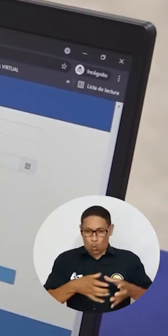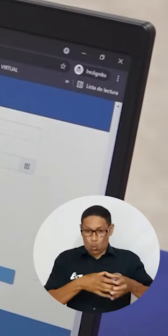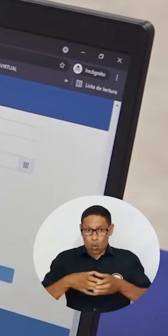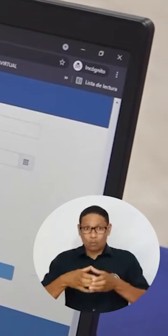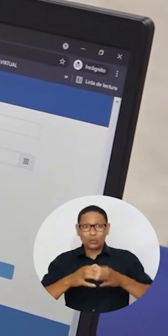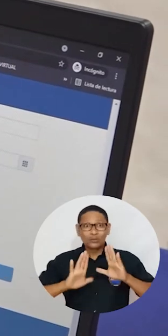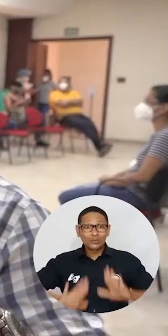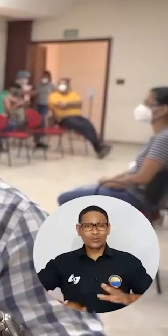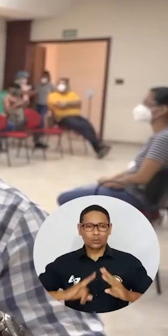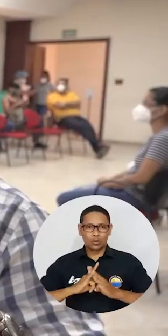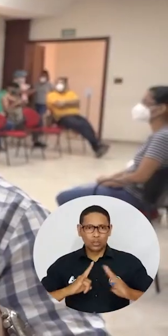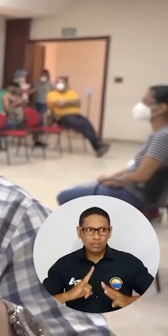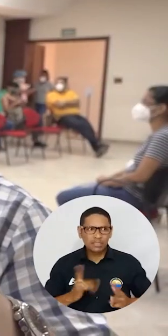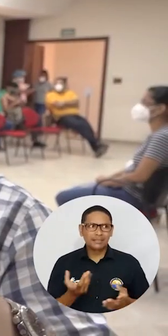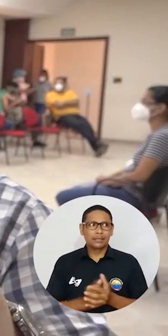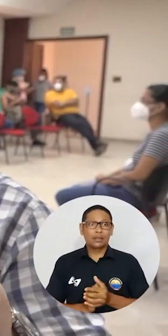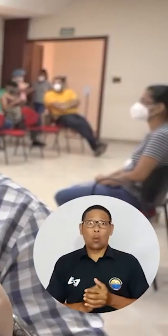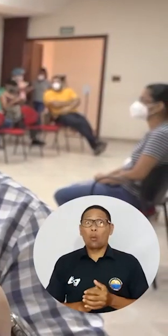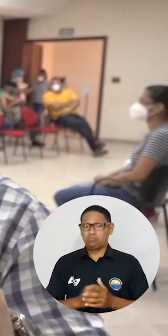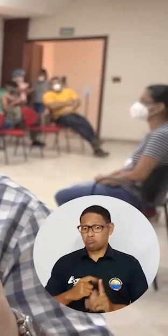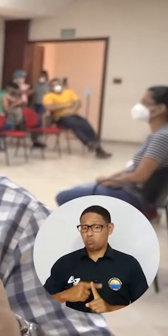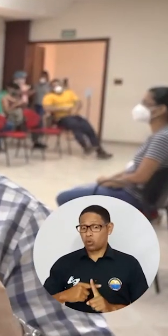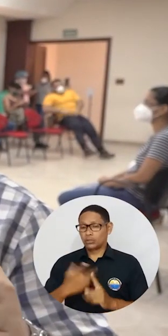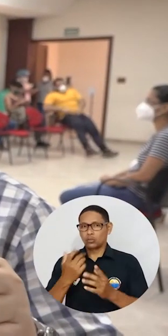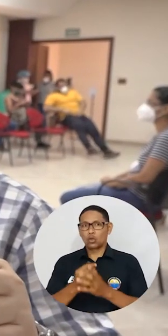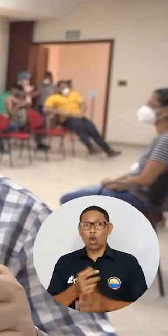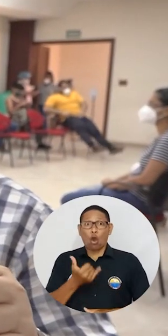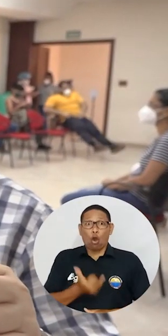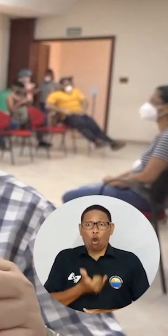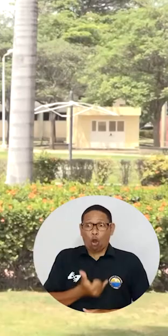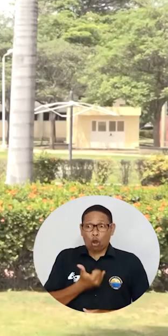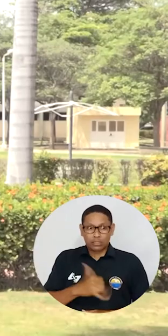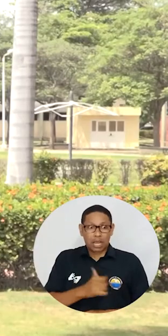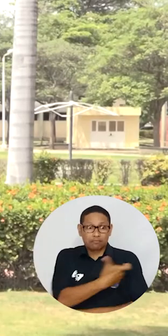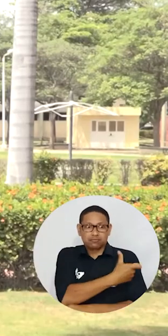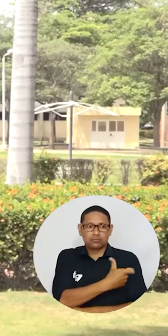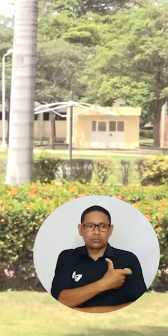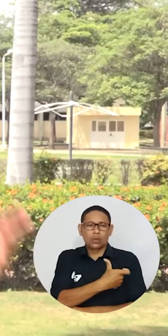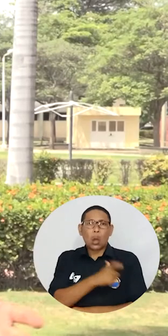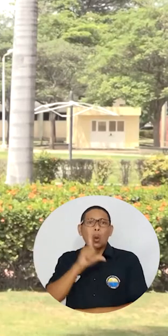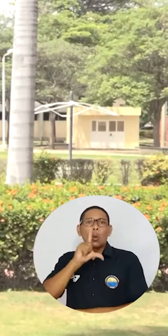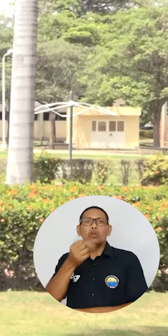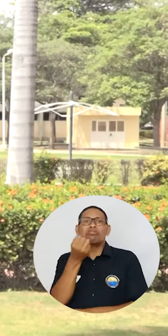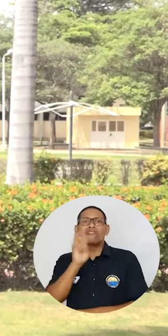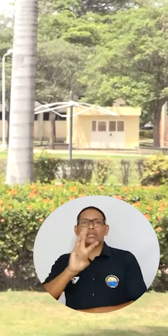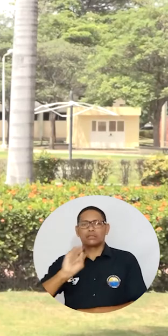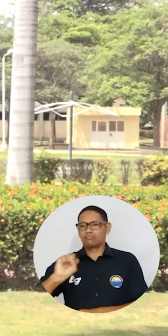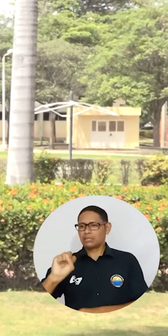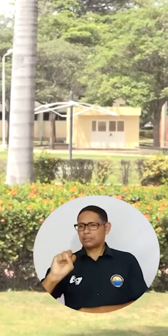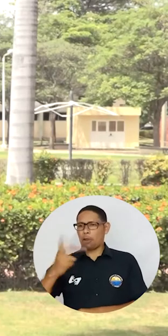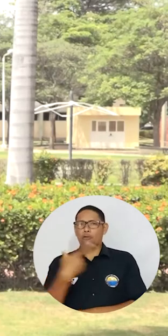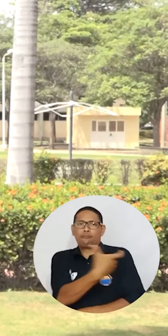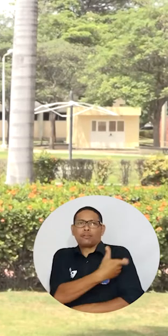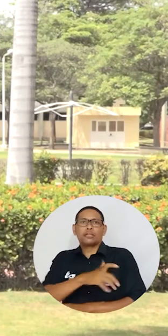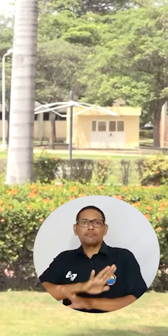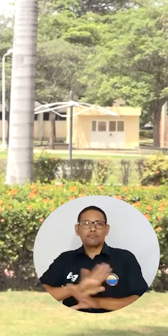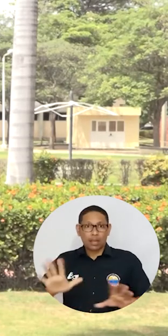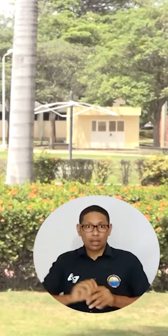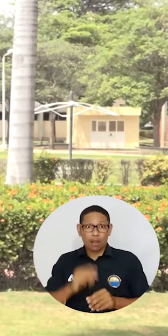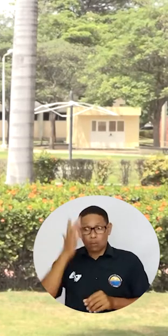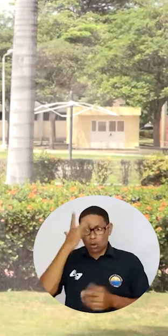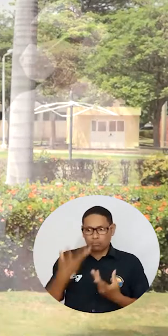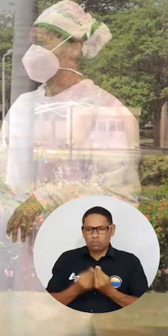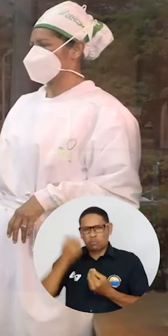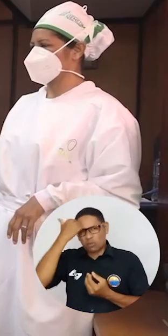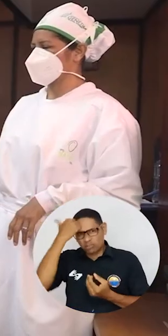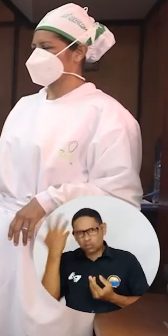la universidad. Lo positivo de esto es que quienes se vacunaron hoy, el próximo 13 de julio, estarán recibiendo su segunda dosis, porque al ser priorizados como